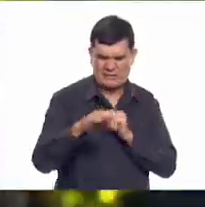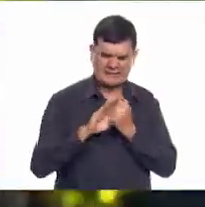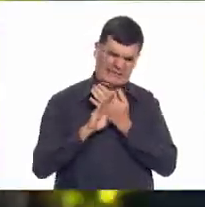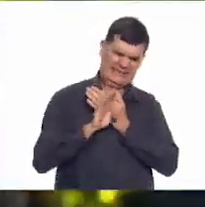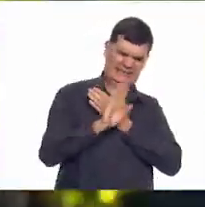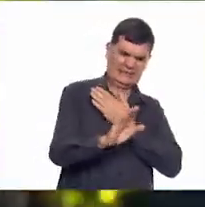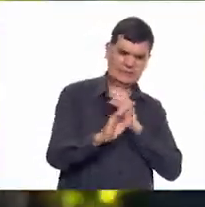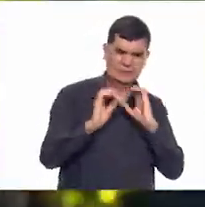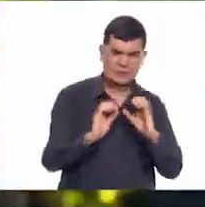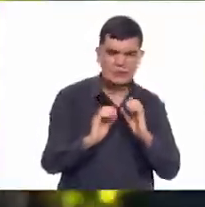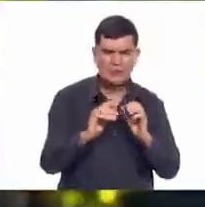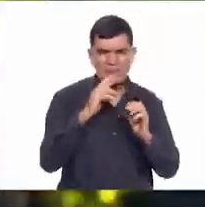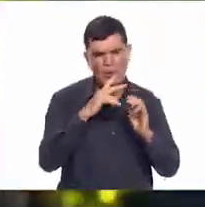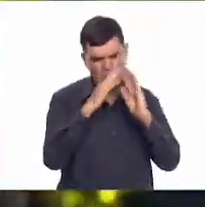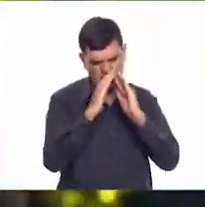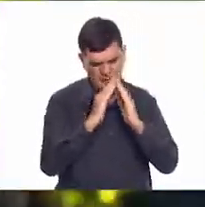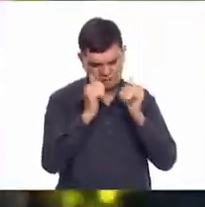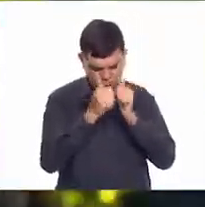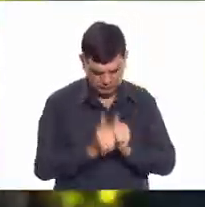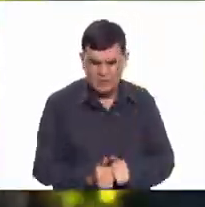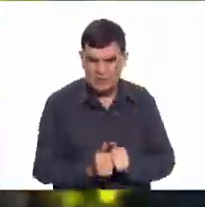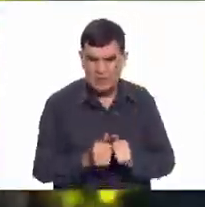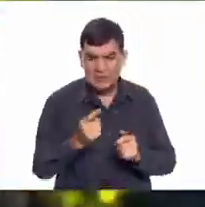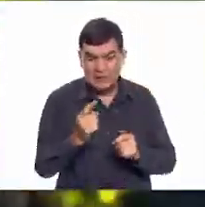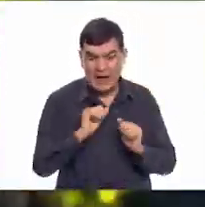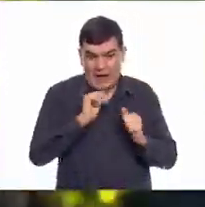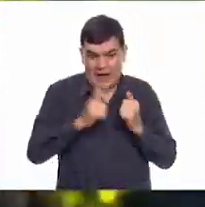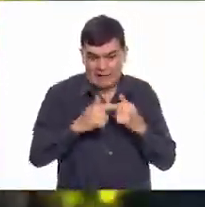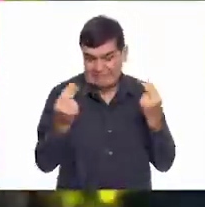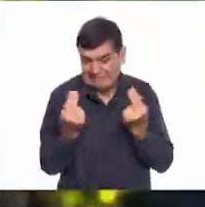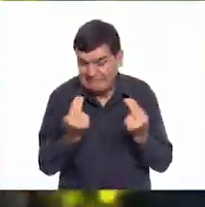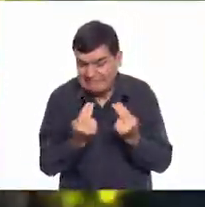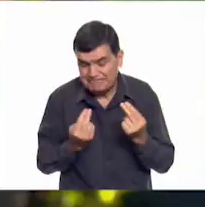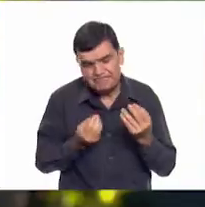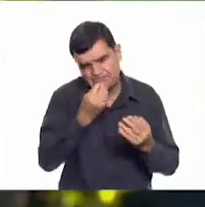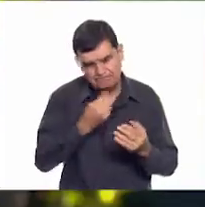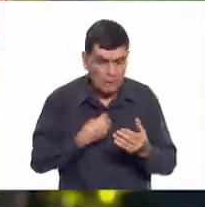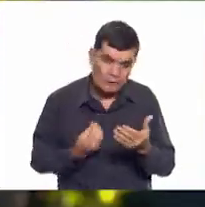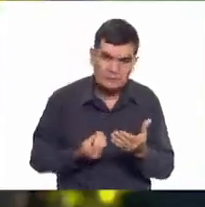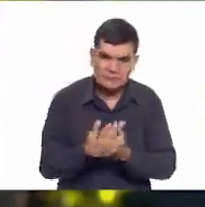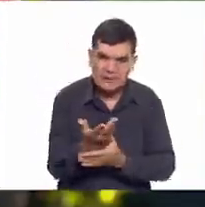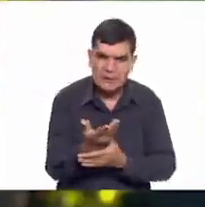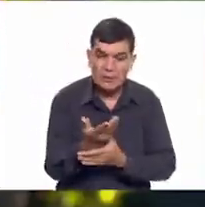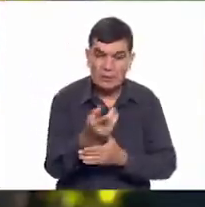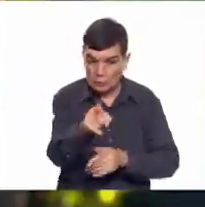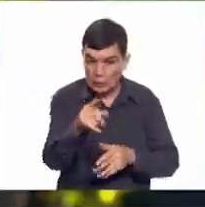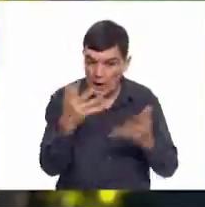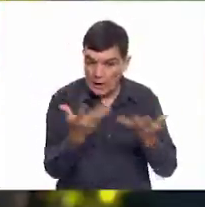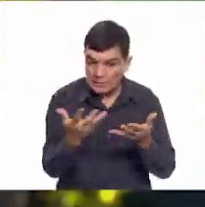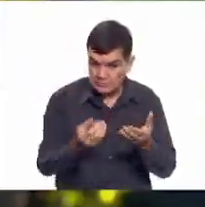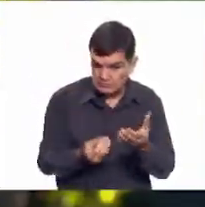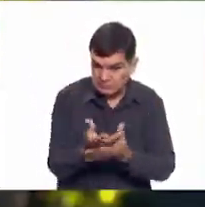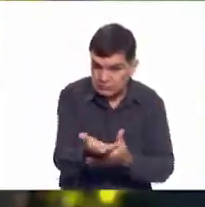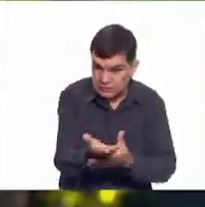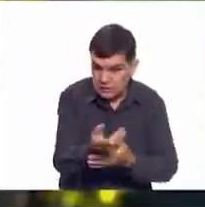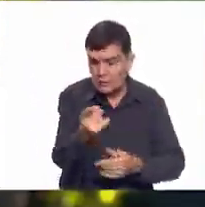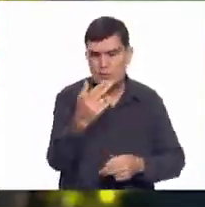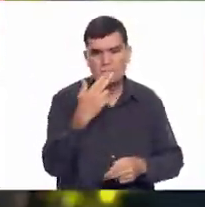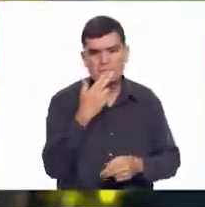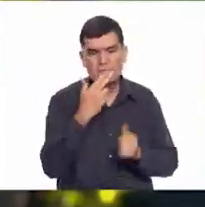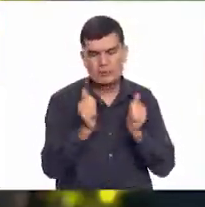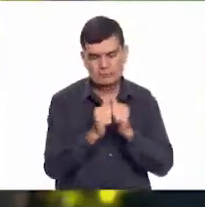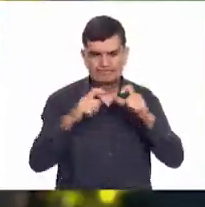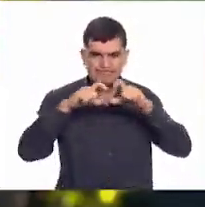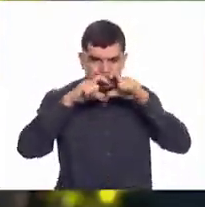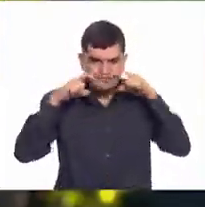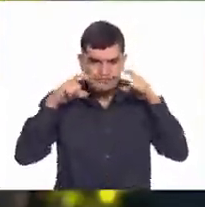Trata de no salir de casa a menos que sea muy necesario. Si lo haces, utiliza el